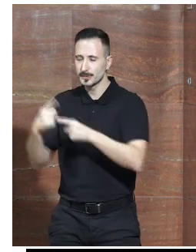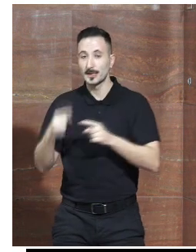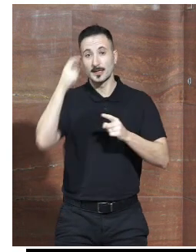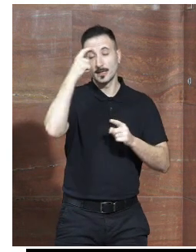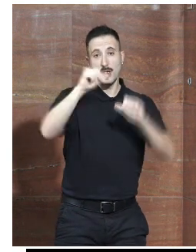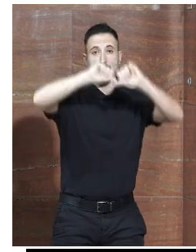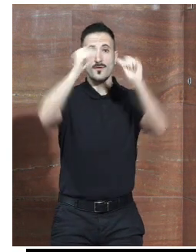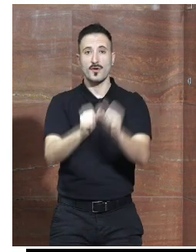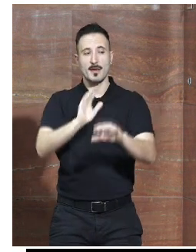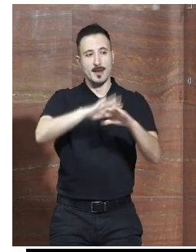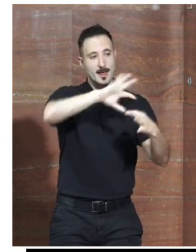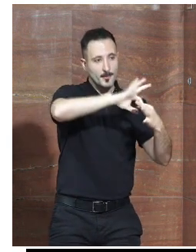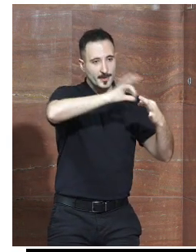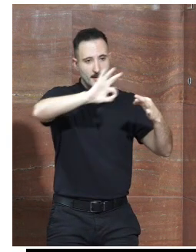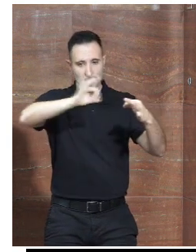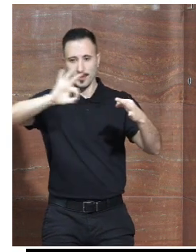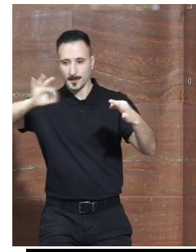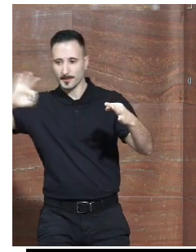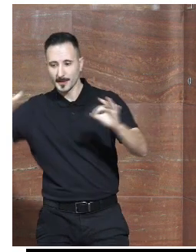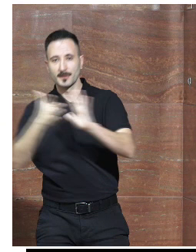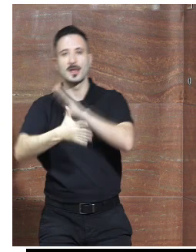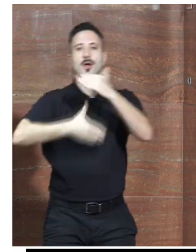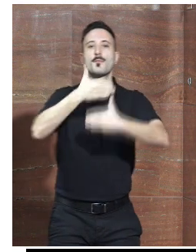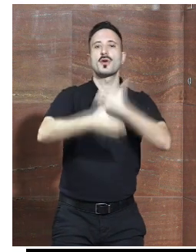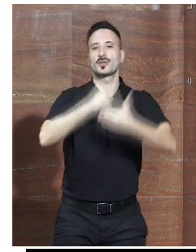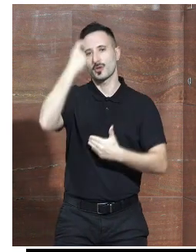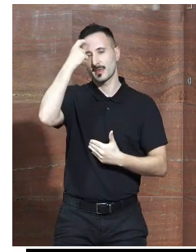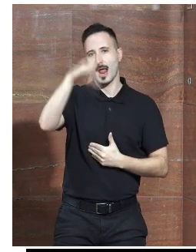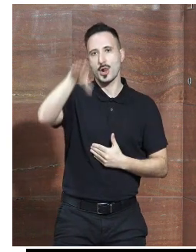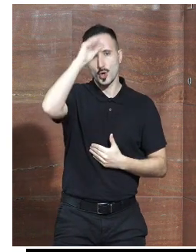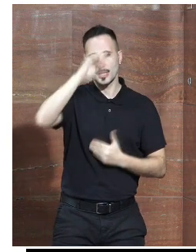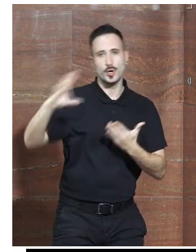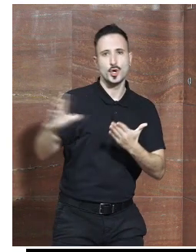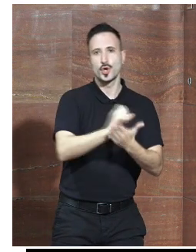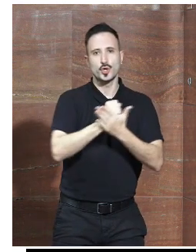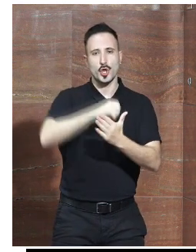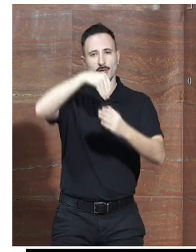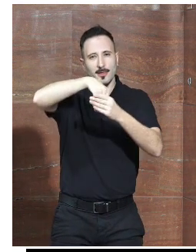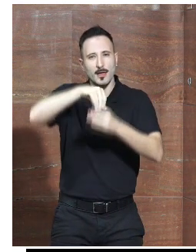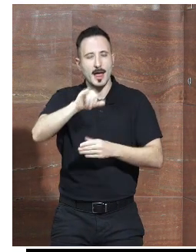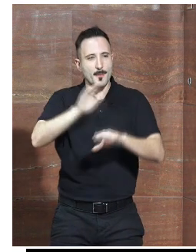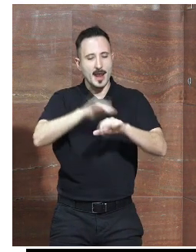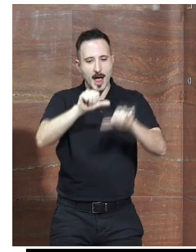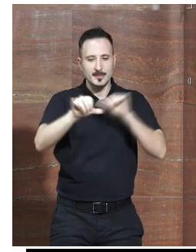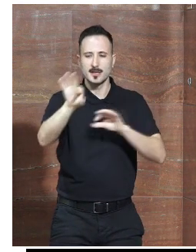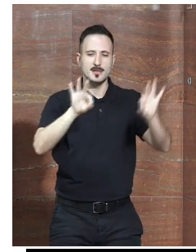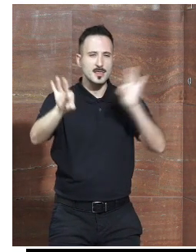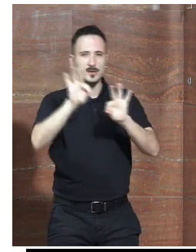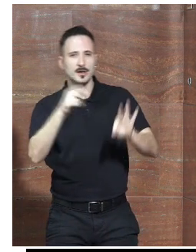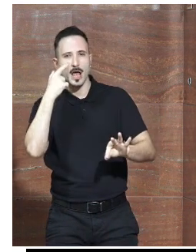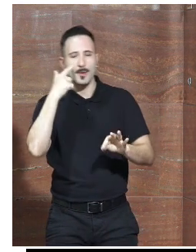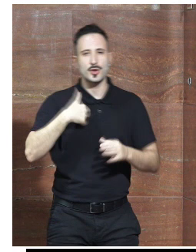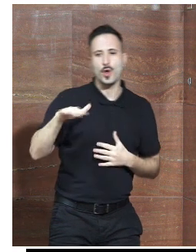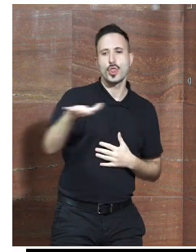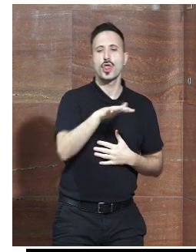forma de ir concatenando, ¿no? Esos procesos mentales, cognitivos que tenemos todos en el momento en que tenemos que tomar una decisión, ¿no? Primero saber dónde